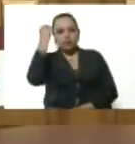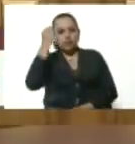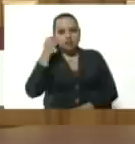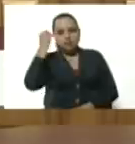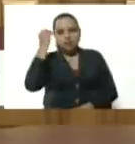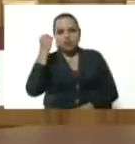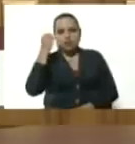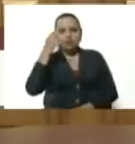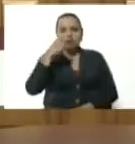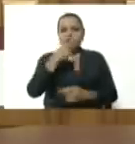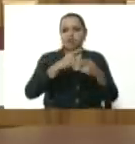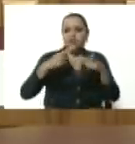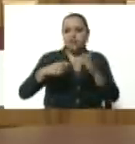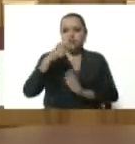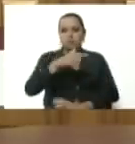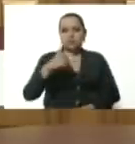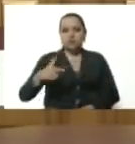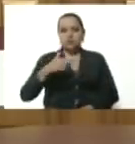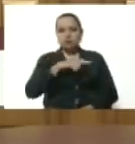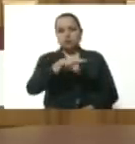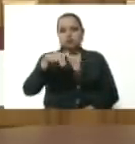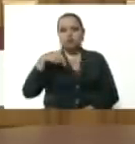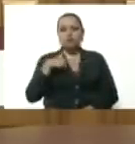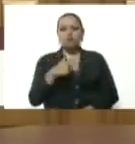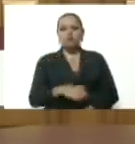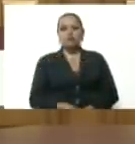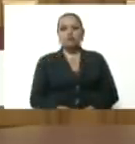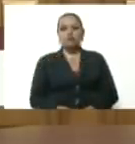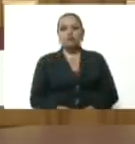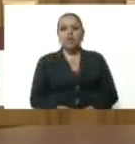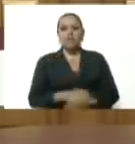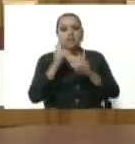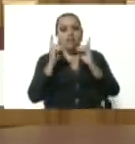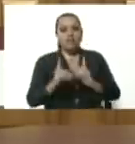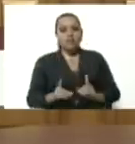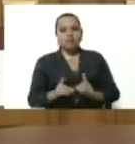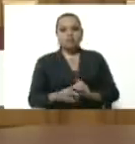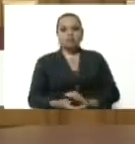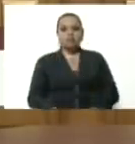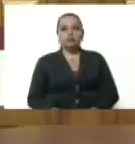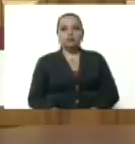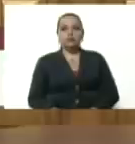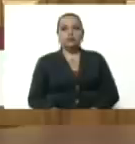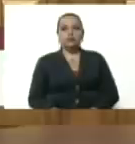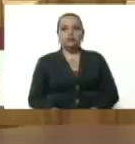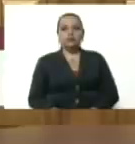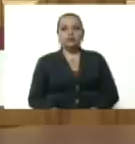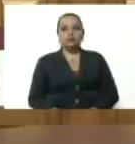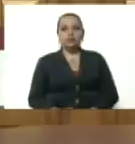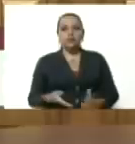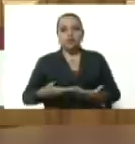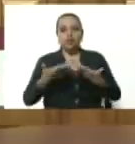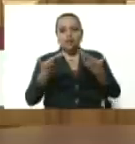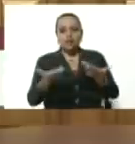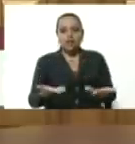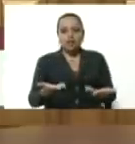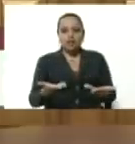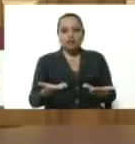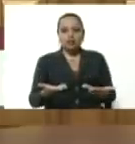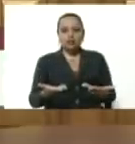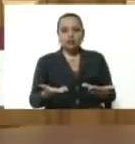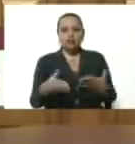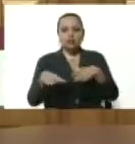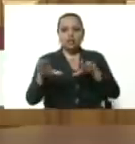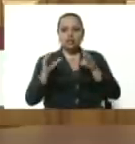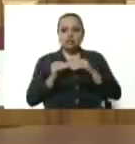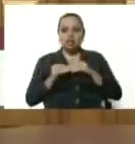intuitos personas, nosotros nos debemos al mandato que se nos ha